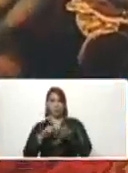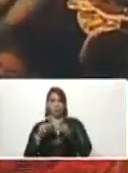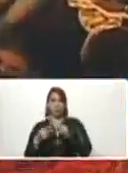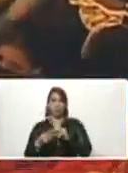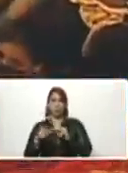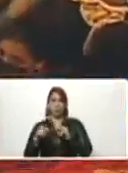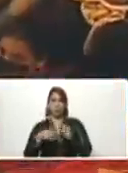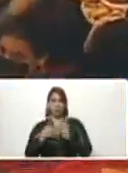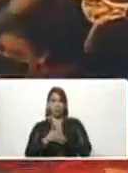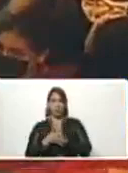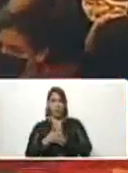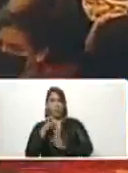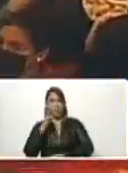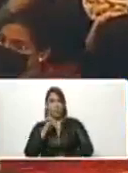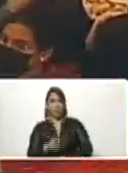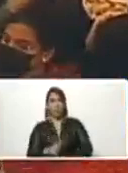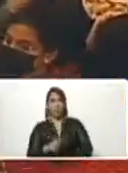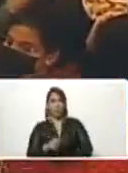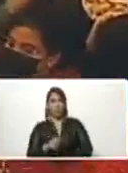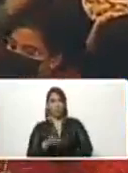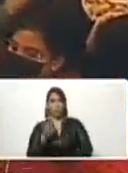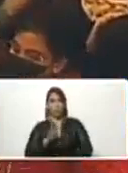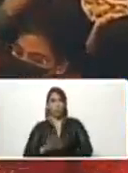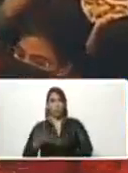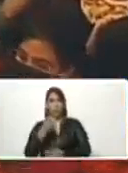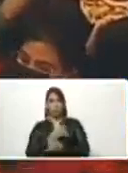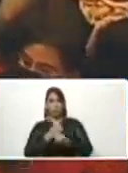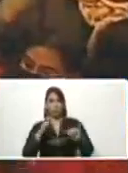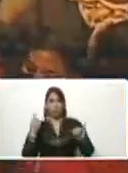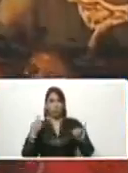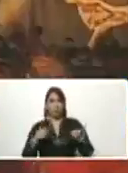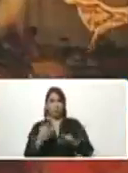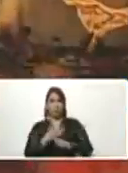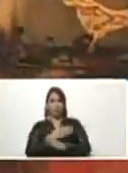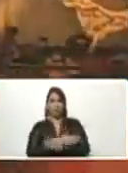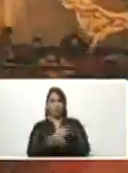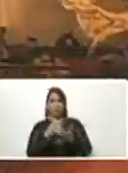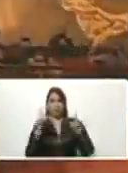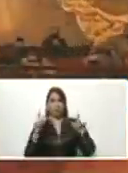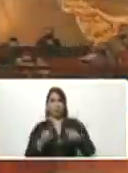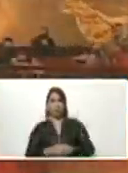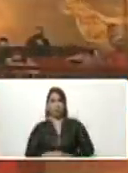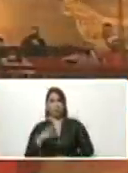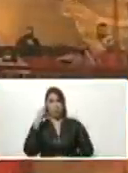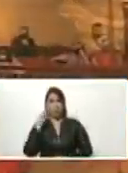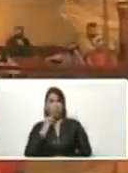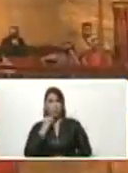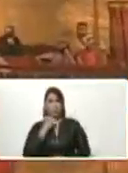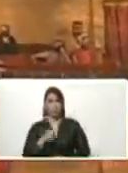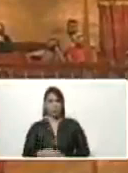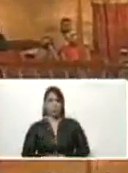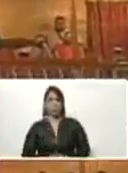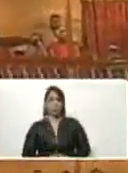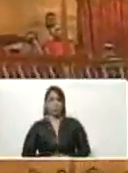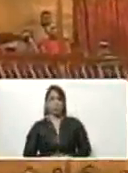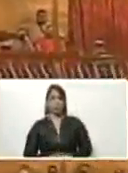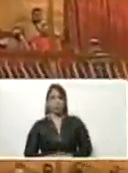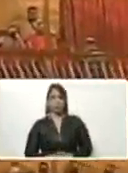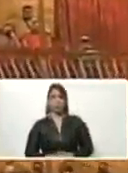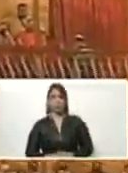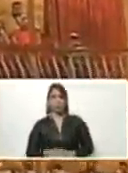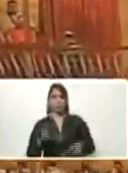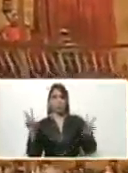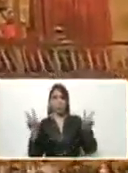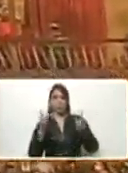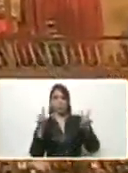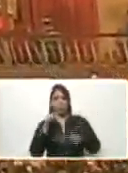la visión continental de independencia que tenía el libertador Simón Bolívar. La victoria